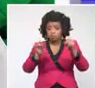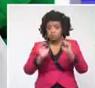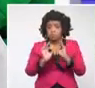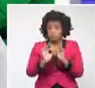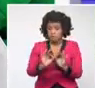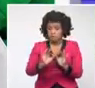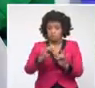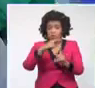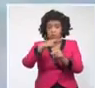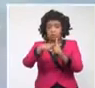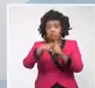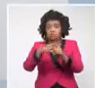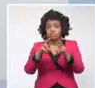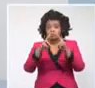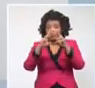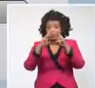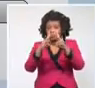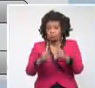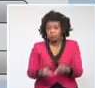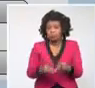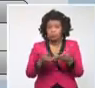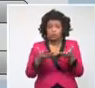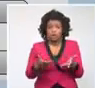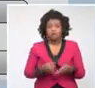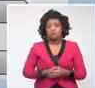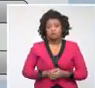muestras permitió diagnosticar